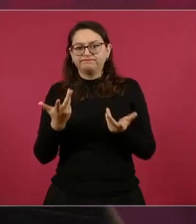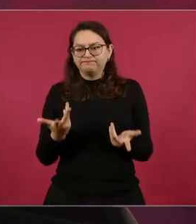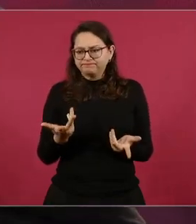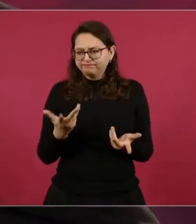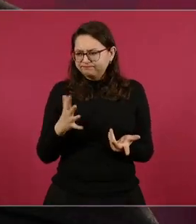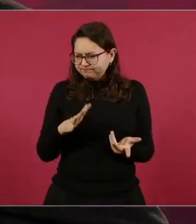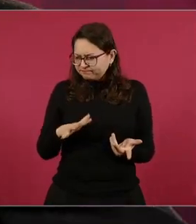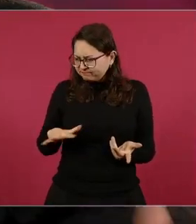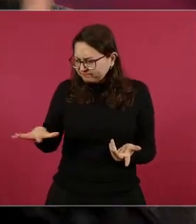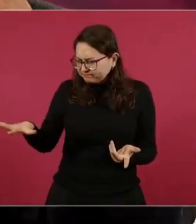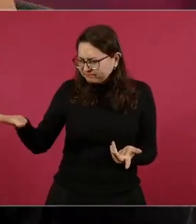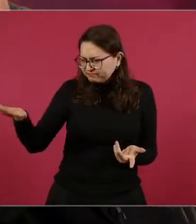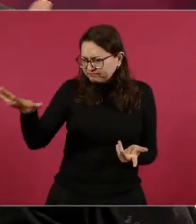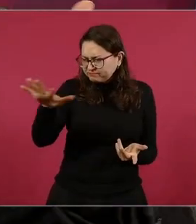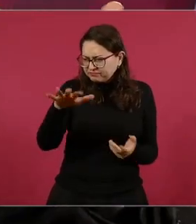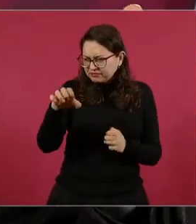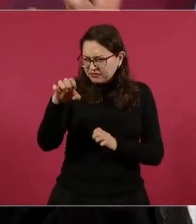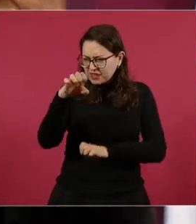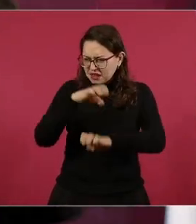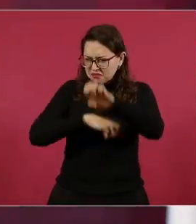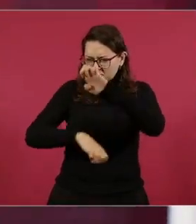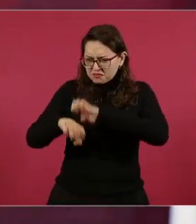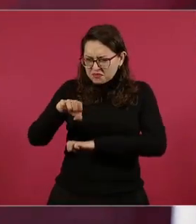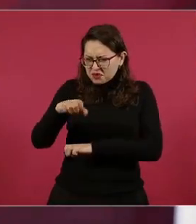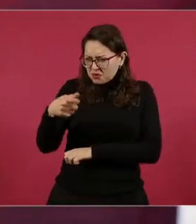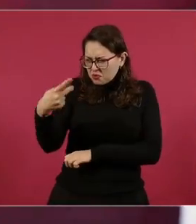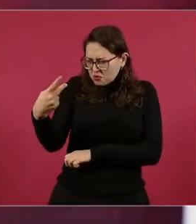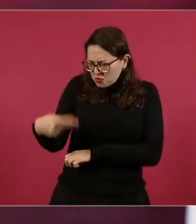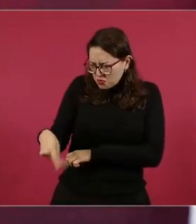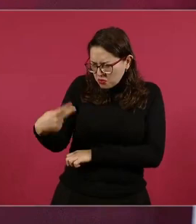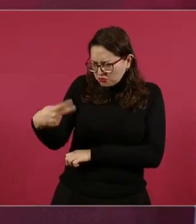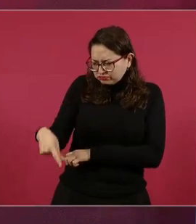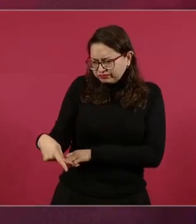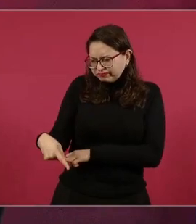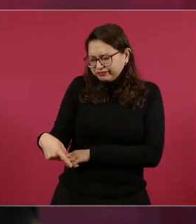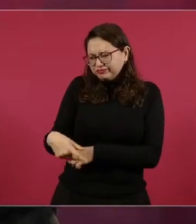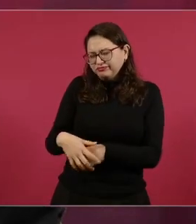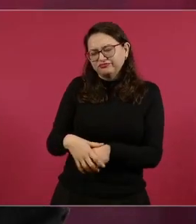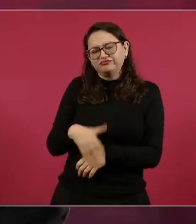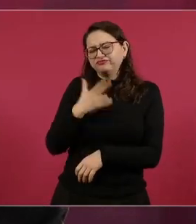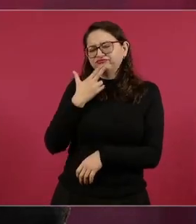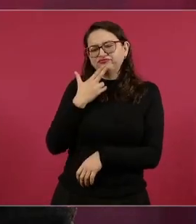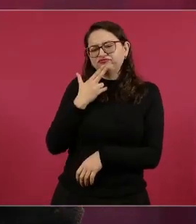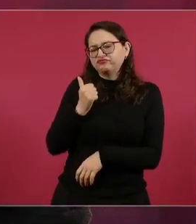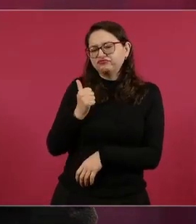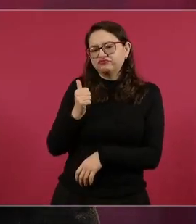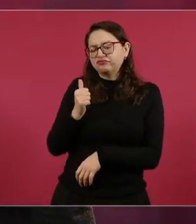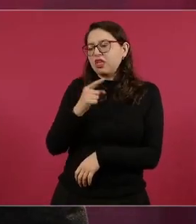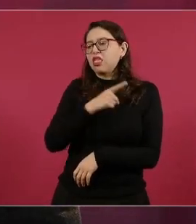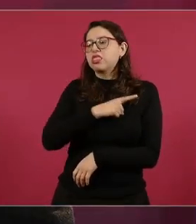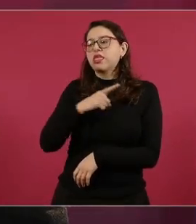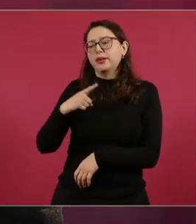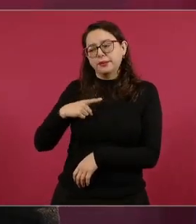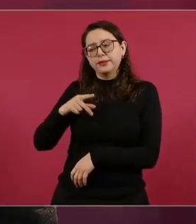de que esas empresas públicas tenían que pasar a manos de particulares,